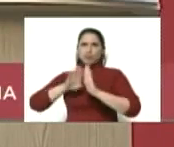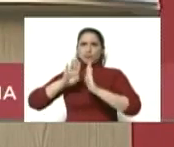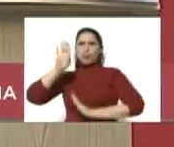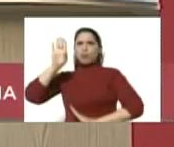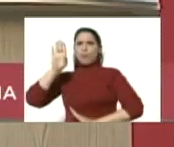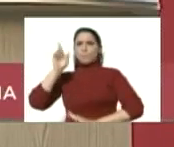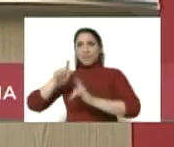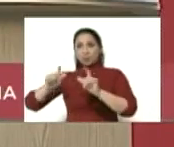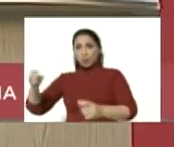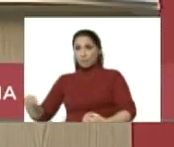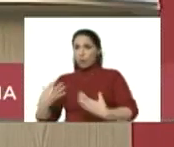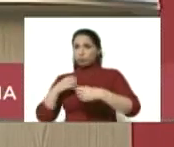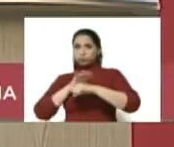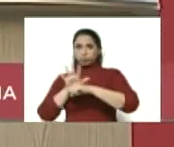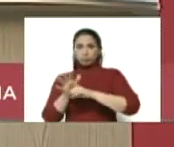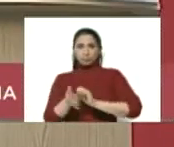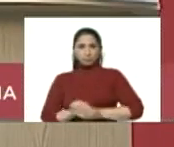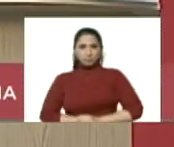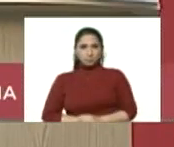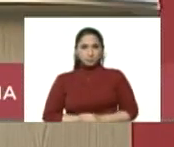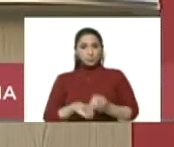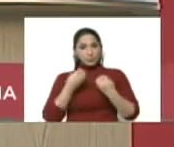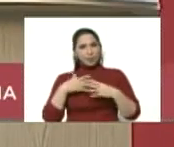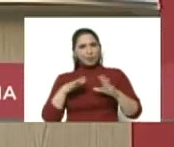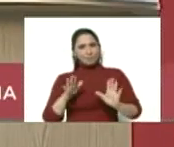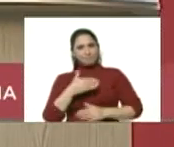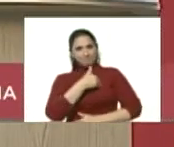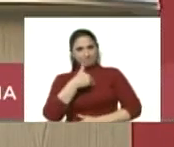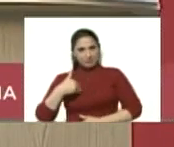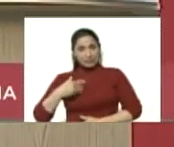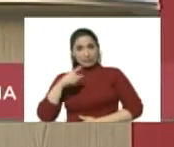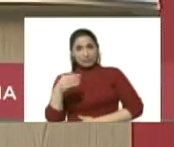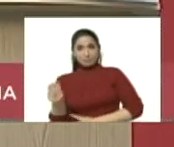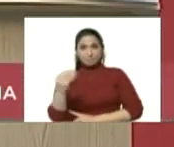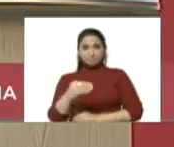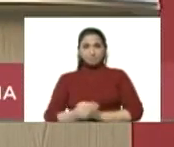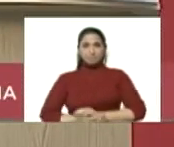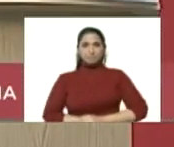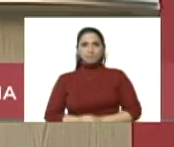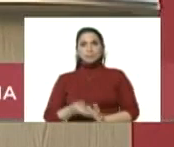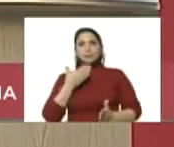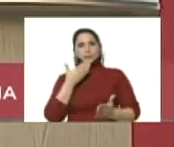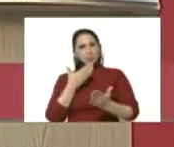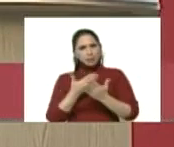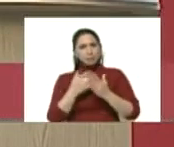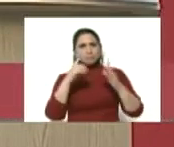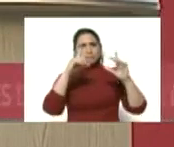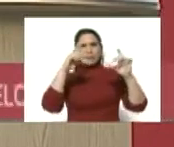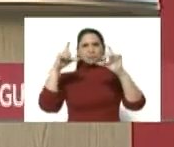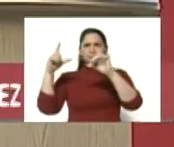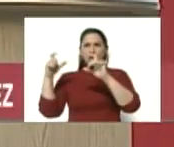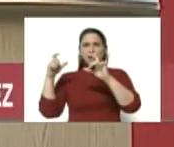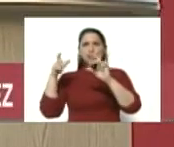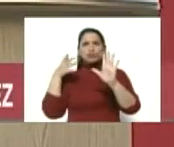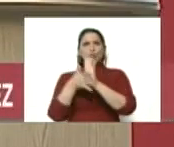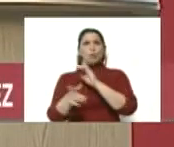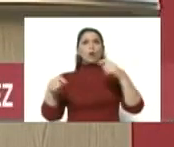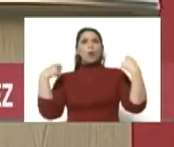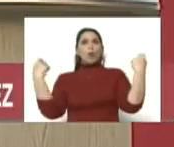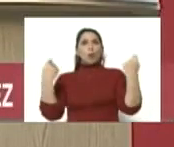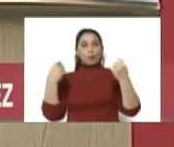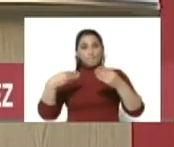los casos por el coronavirus. Bueno, yo quería además pedir imágenes de lo que fue la jornada